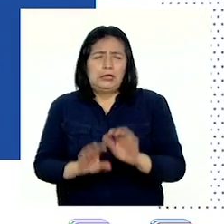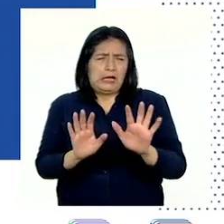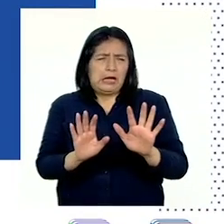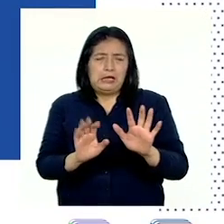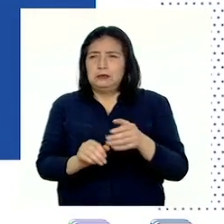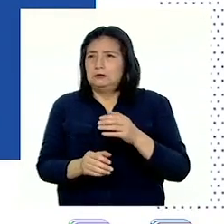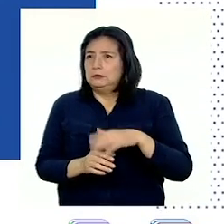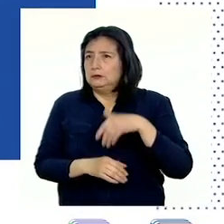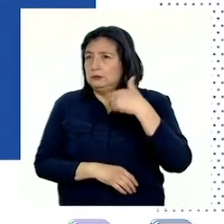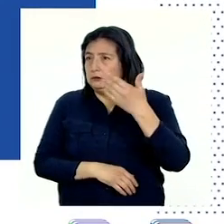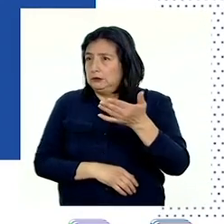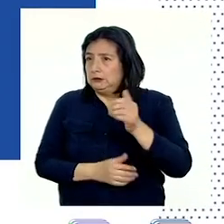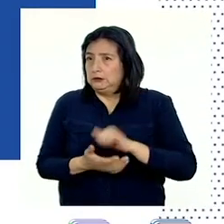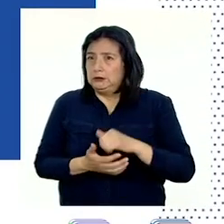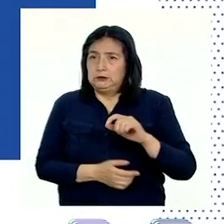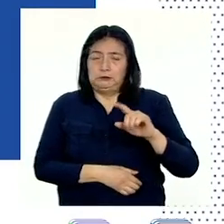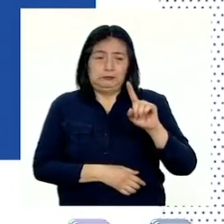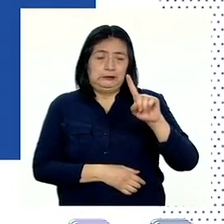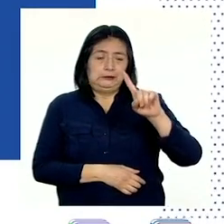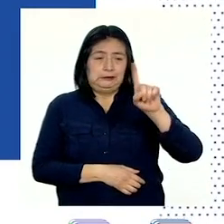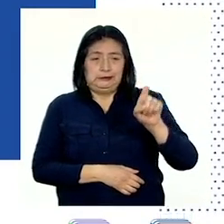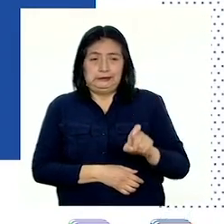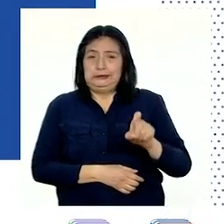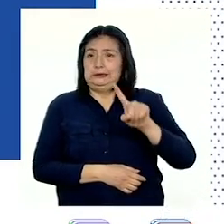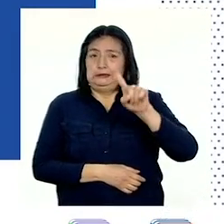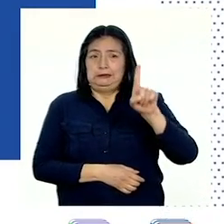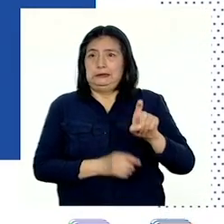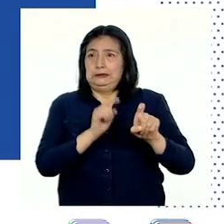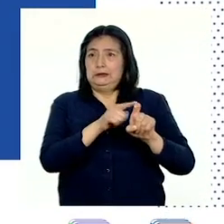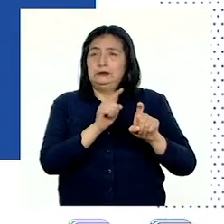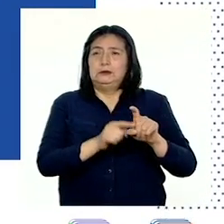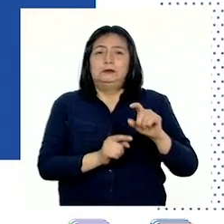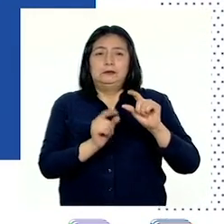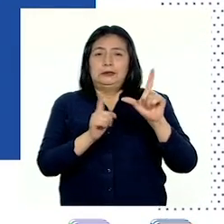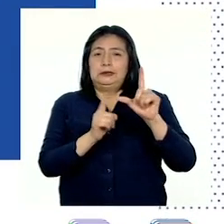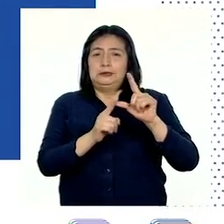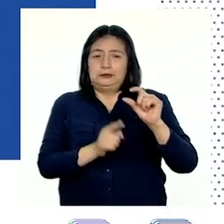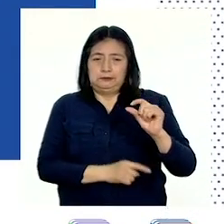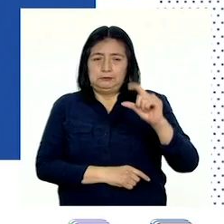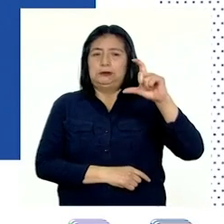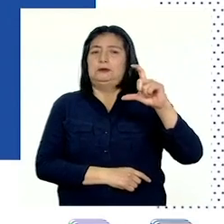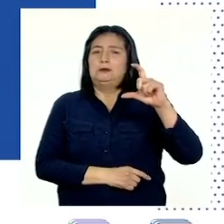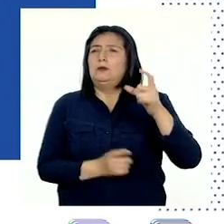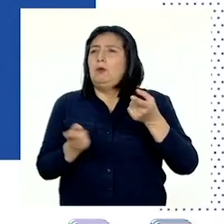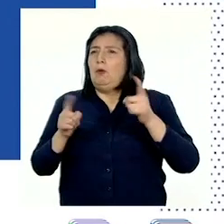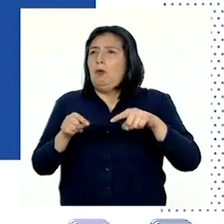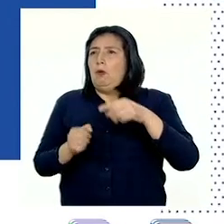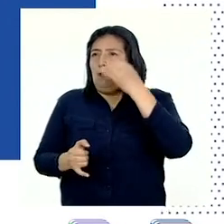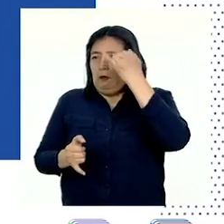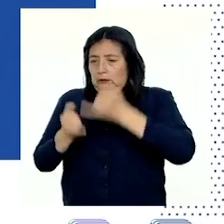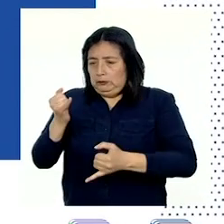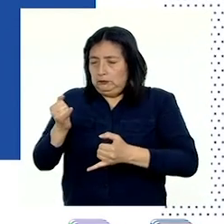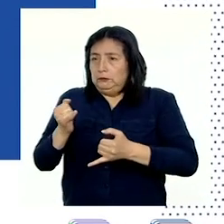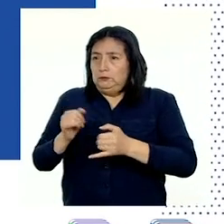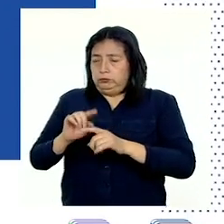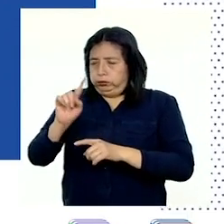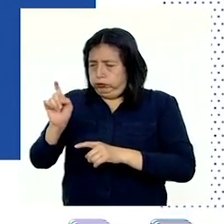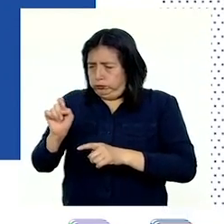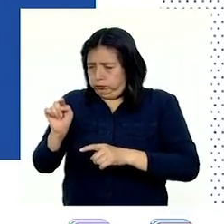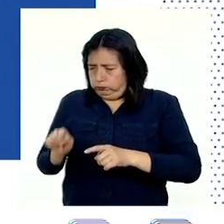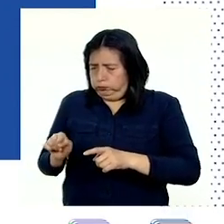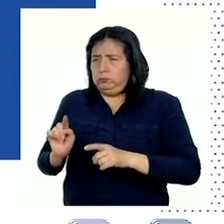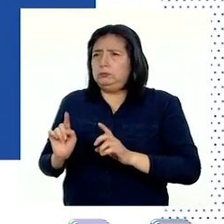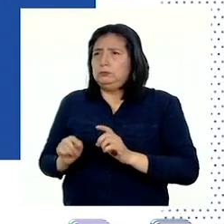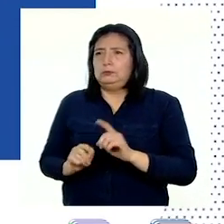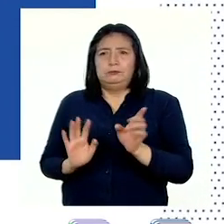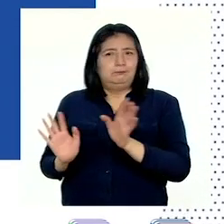más, después de colocar el signo de interrogación de apertura, se coloca mayúscula. Y cuando se culmina la idea con el signo de interrogación de